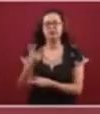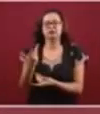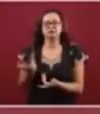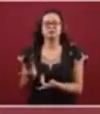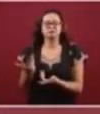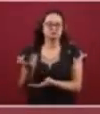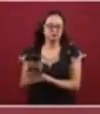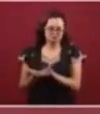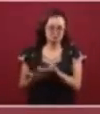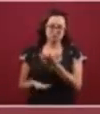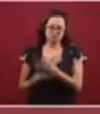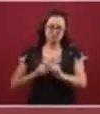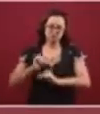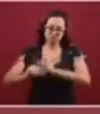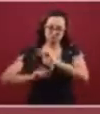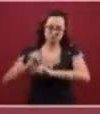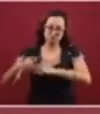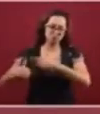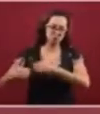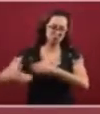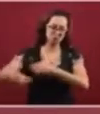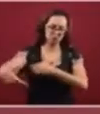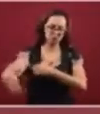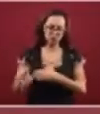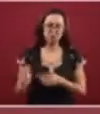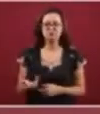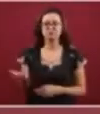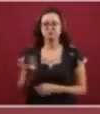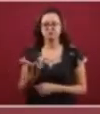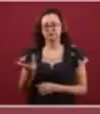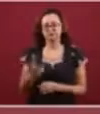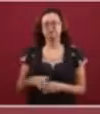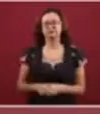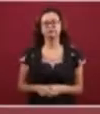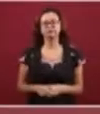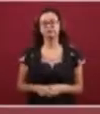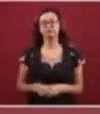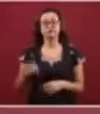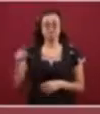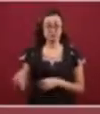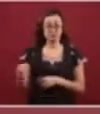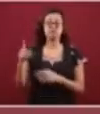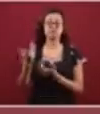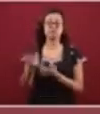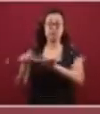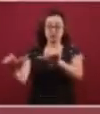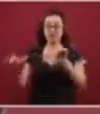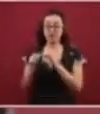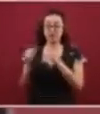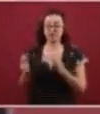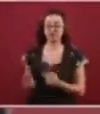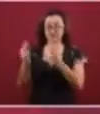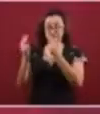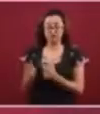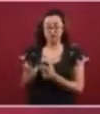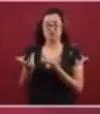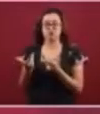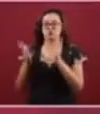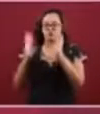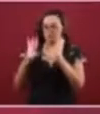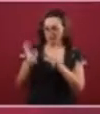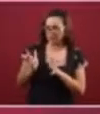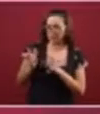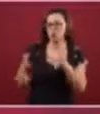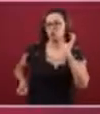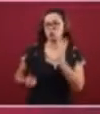Son productos que vamos a ofrecer y que estamos en esa reingeniería. Ya el departamento de comercialización, con todos estos clientes o suscriptores que